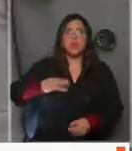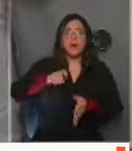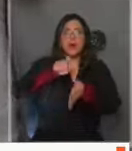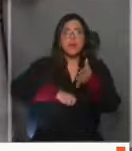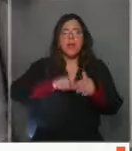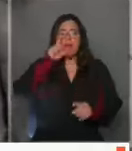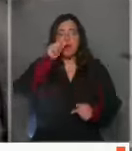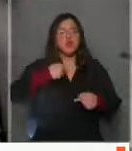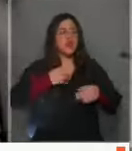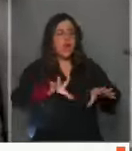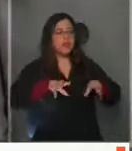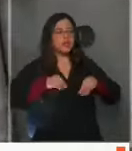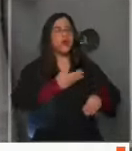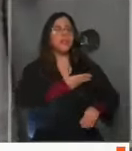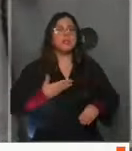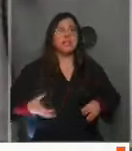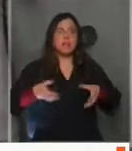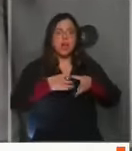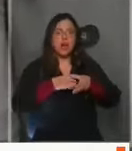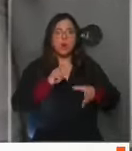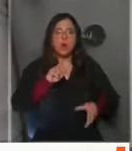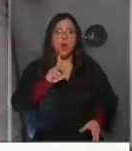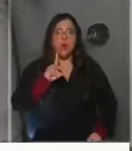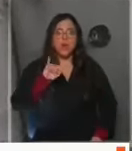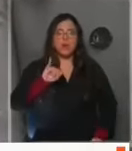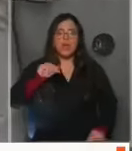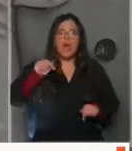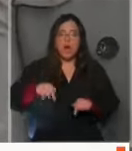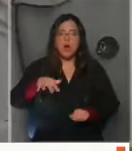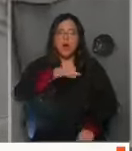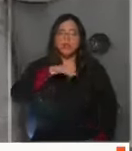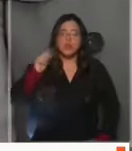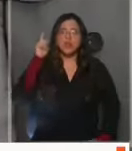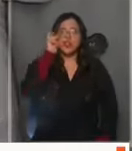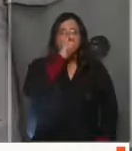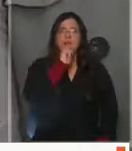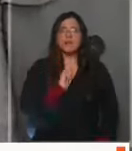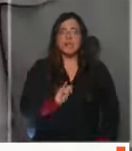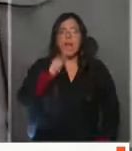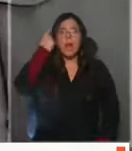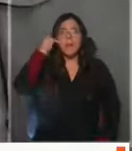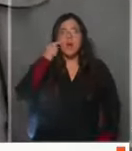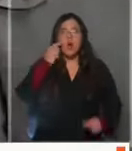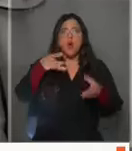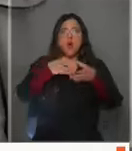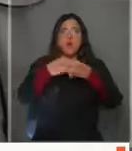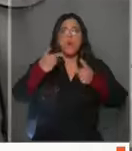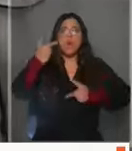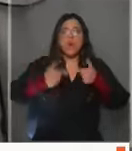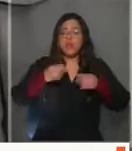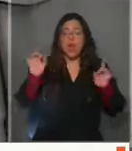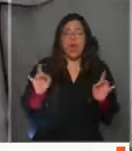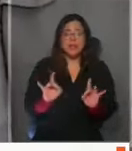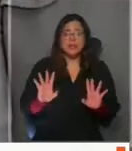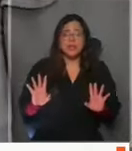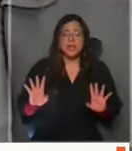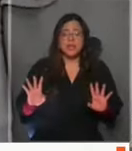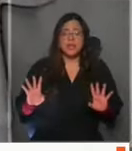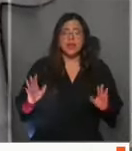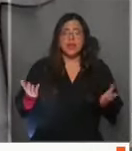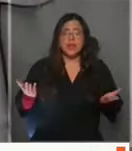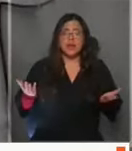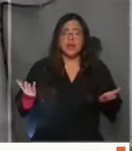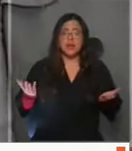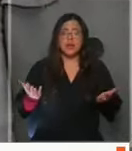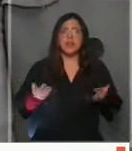presidencia de la UDI en un momento difícil, pero creo que el partido unido como está va a